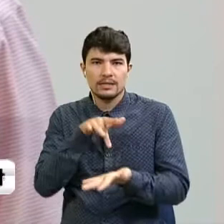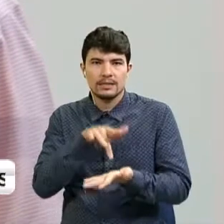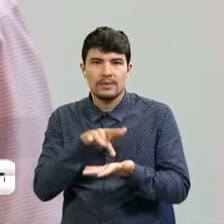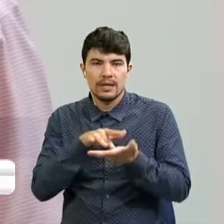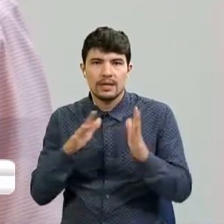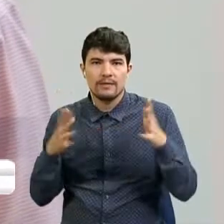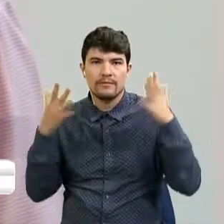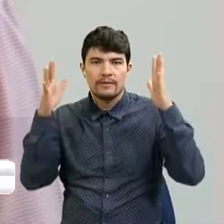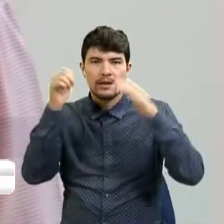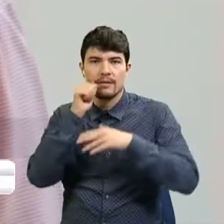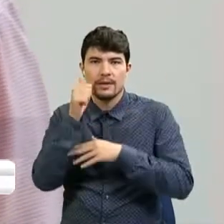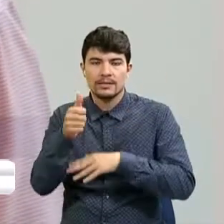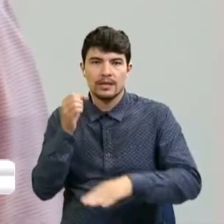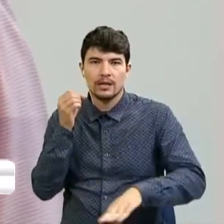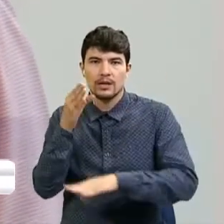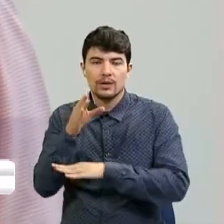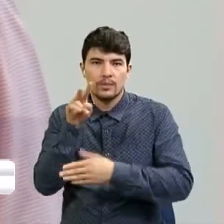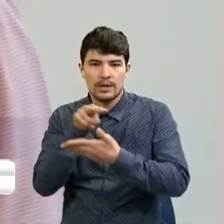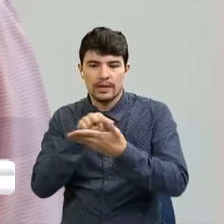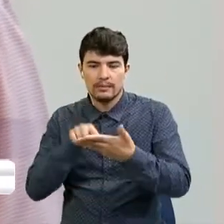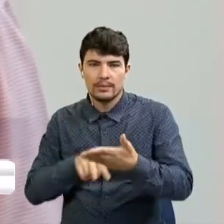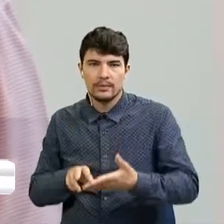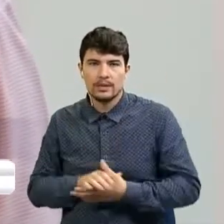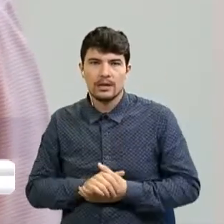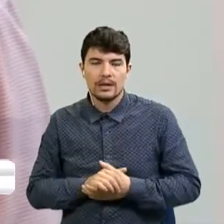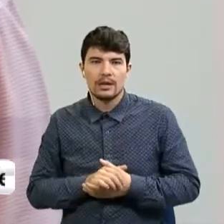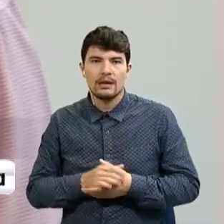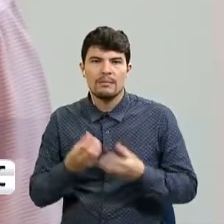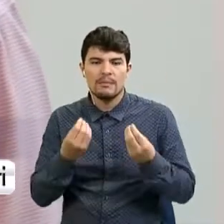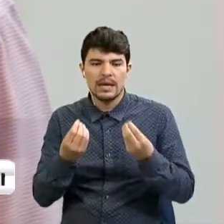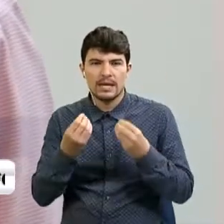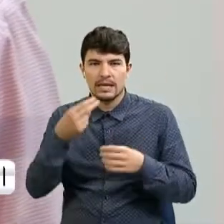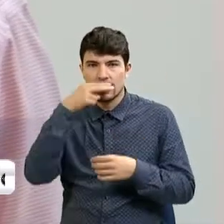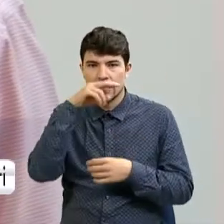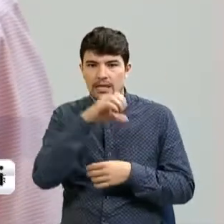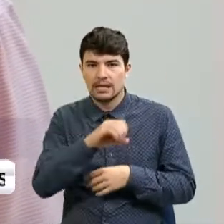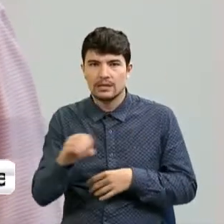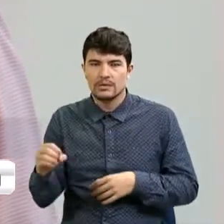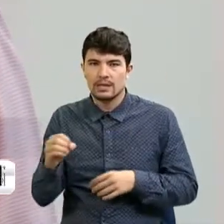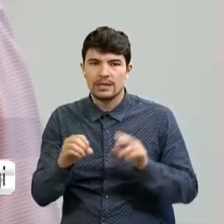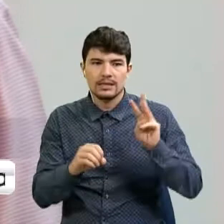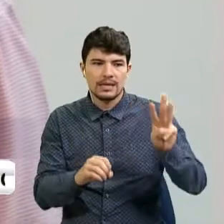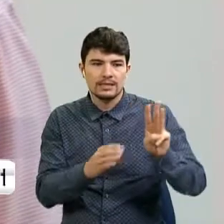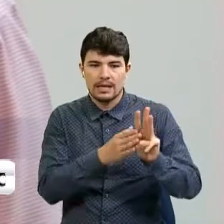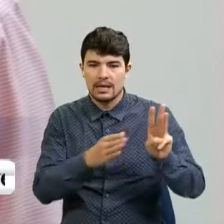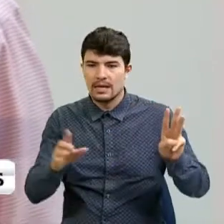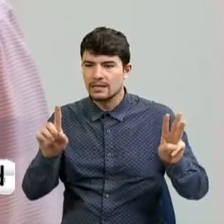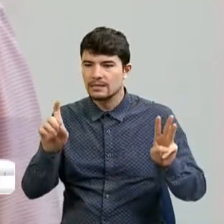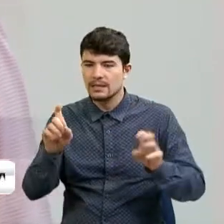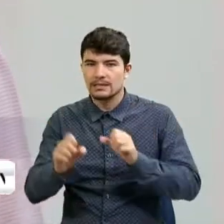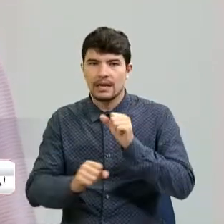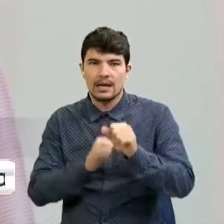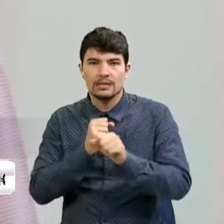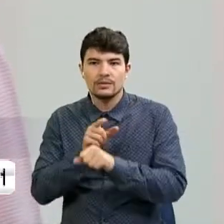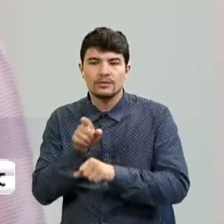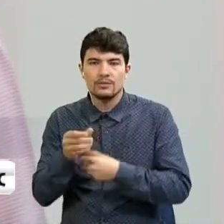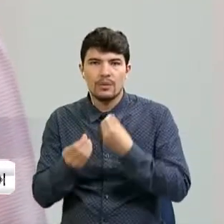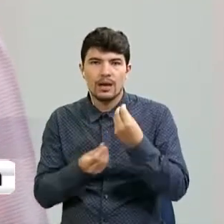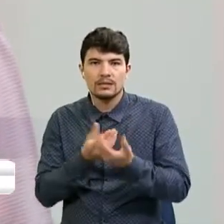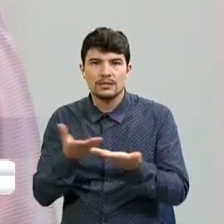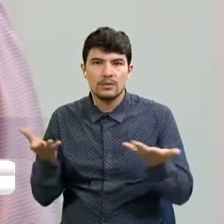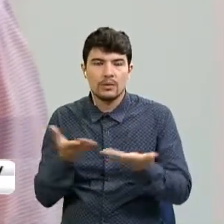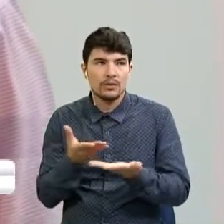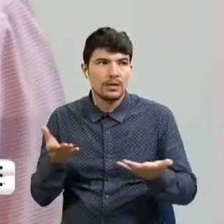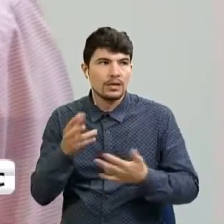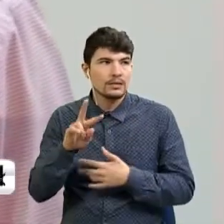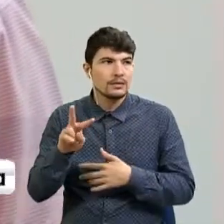mañana, el Club de Lectura para niños de 3 a 6 años, el cual se realizará en